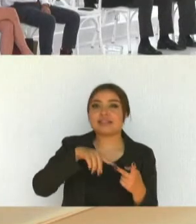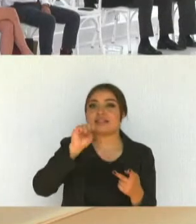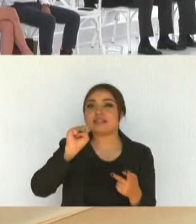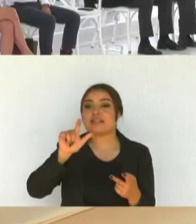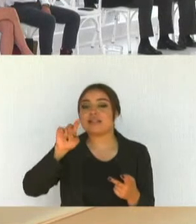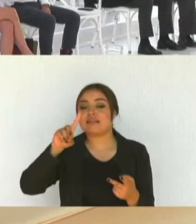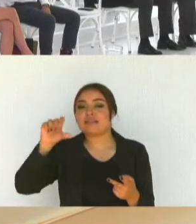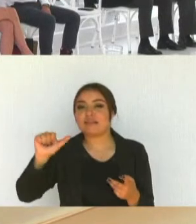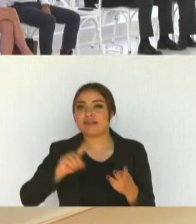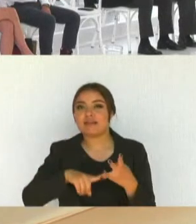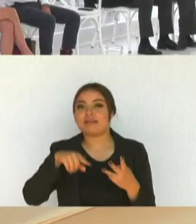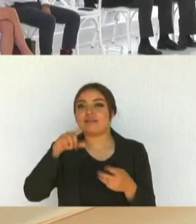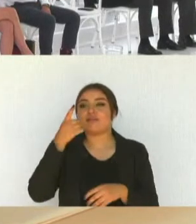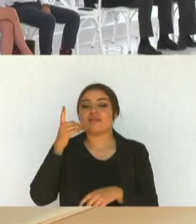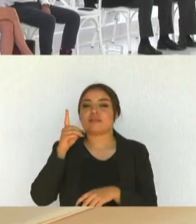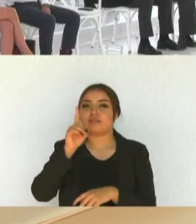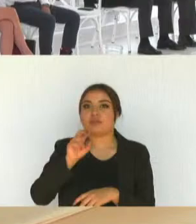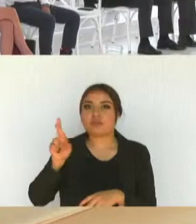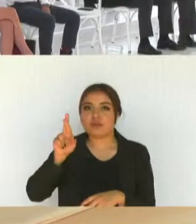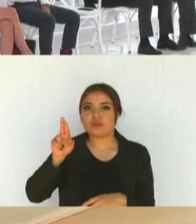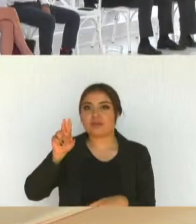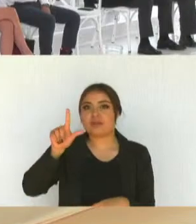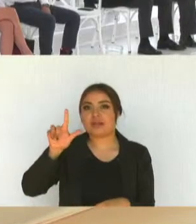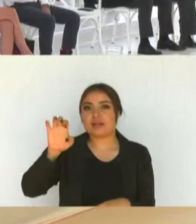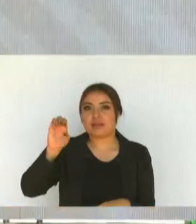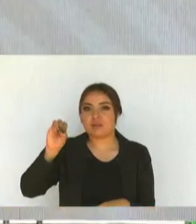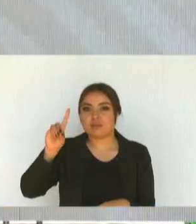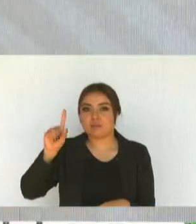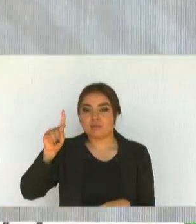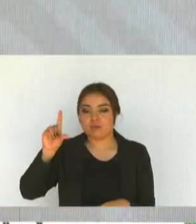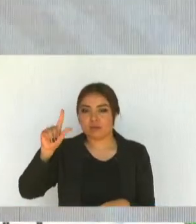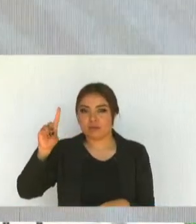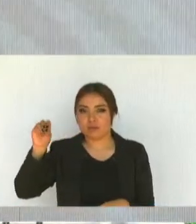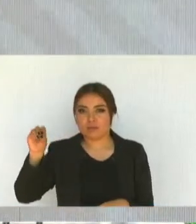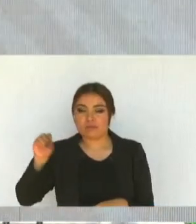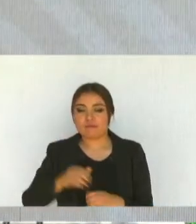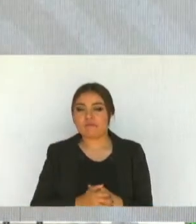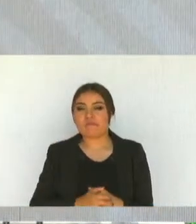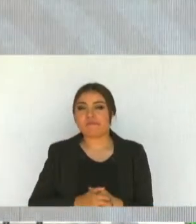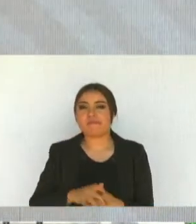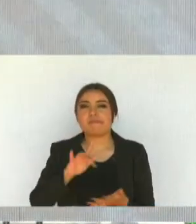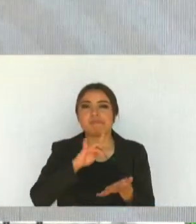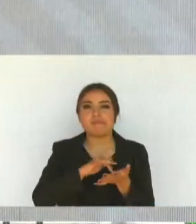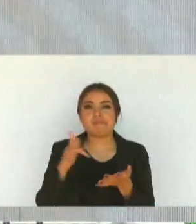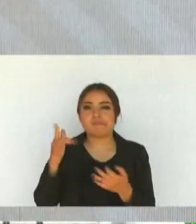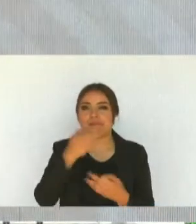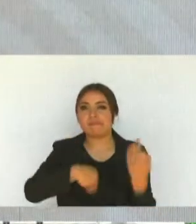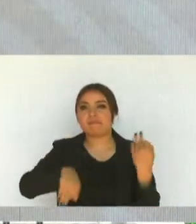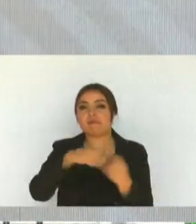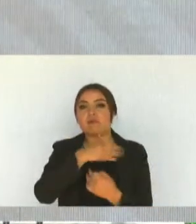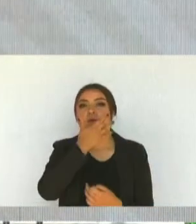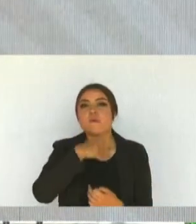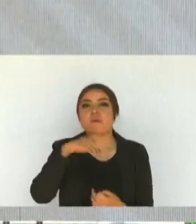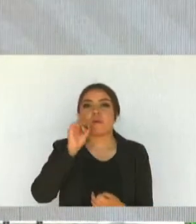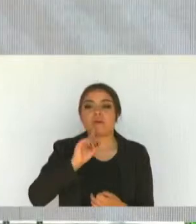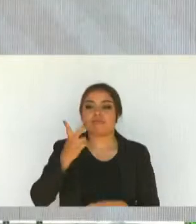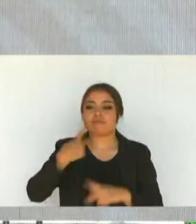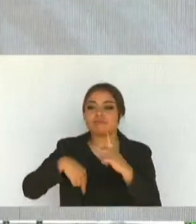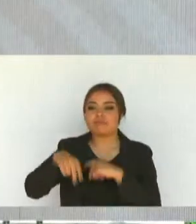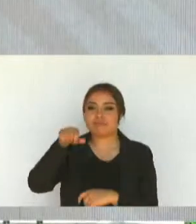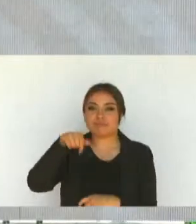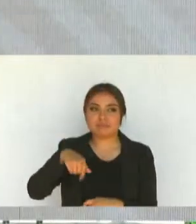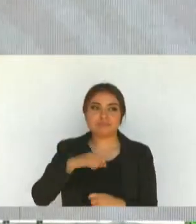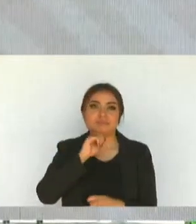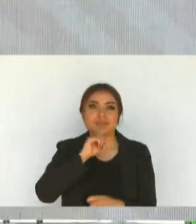también al doctor Leopoldo Santillán. Gracias a todas y a todos por su presencia, además